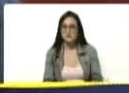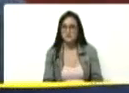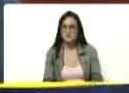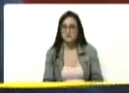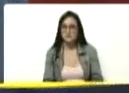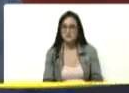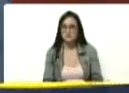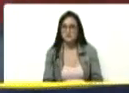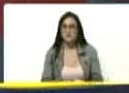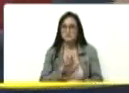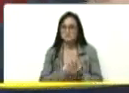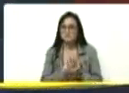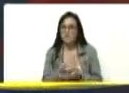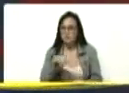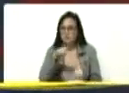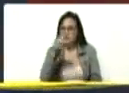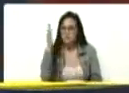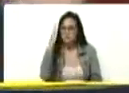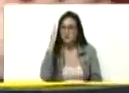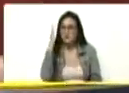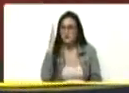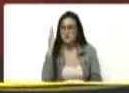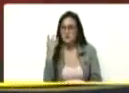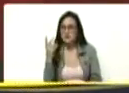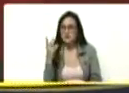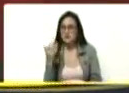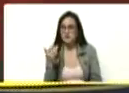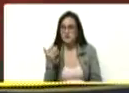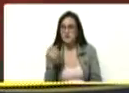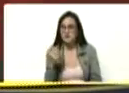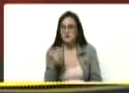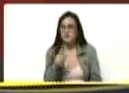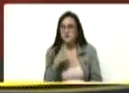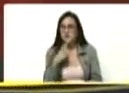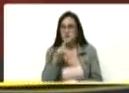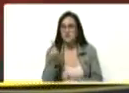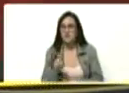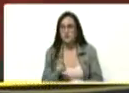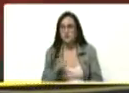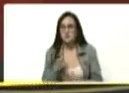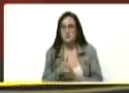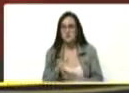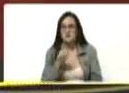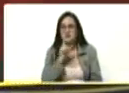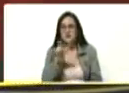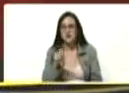Y tranquilamente, ustedes saben, es conocida aquella famosa frase de Roosevelt cuando le preguntan por Somoza.